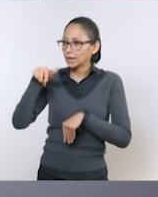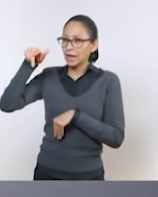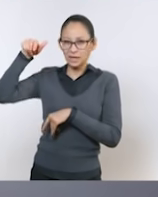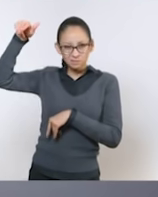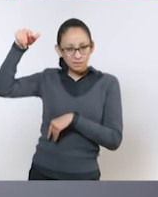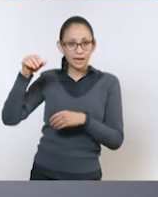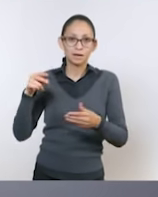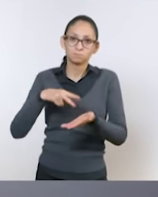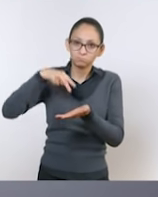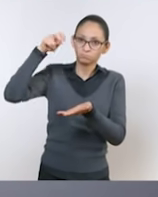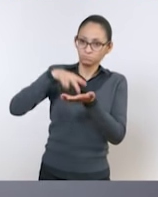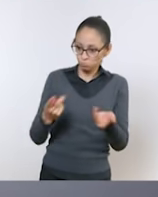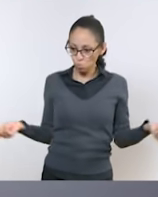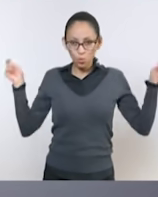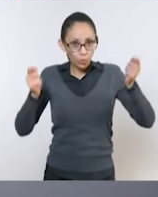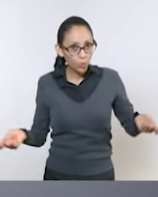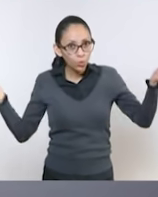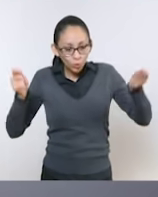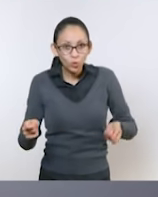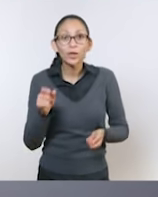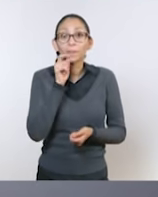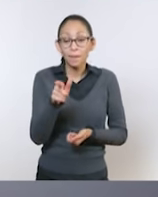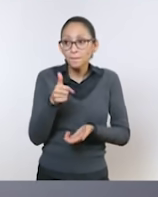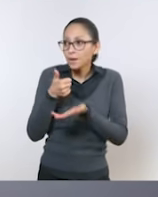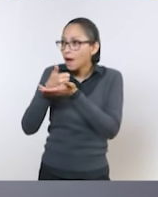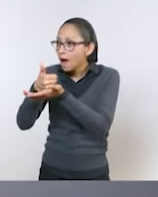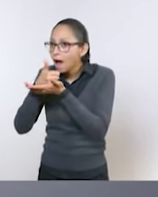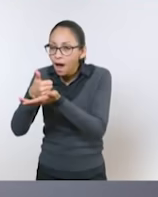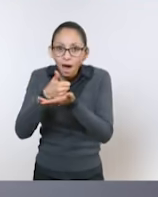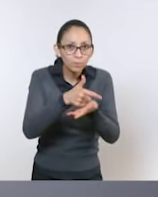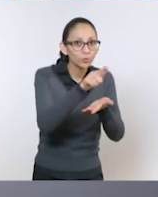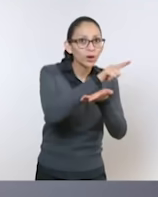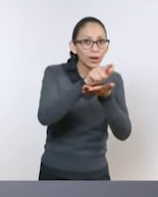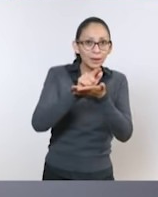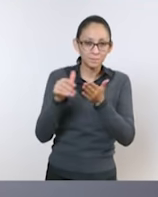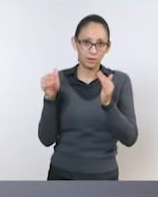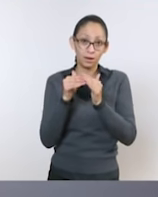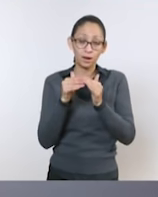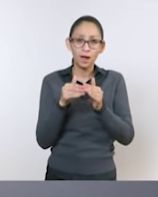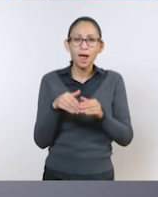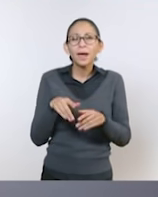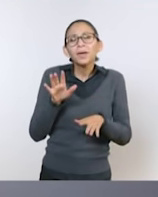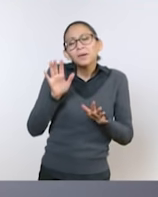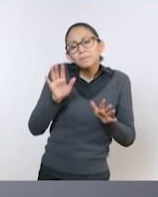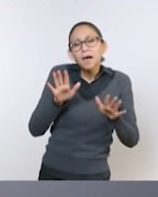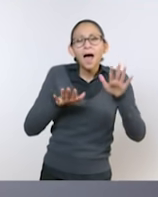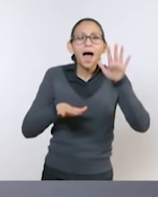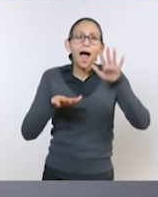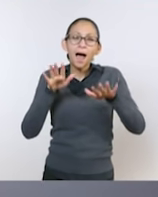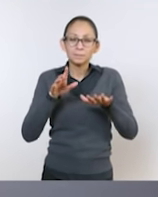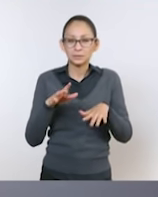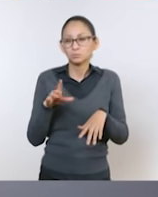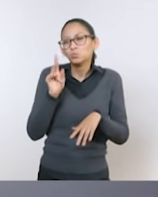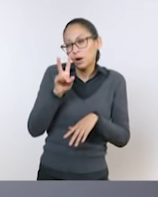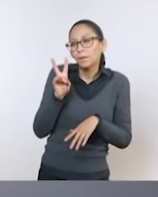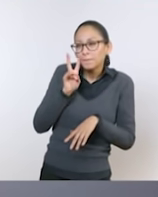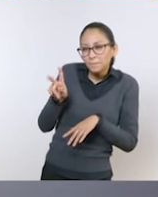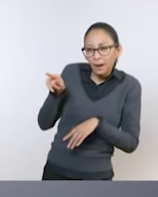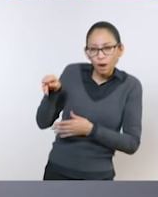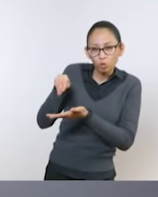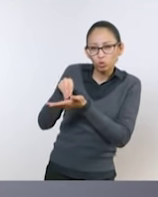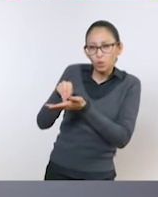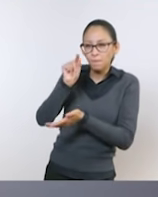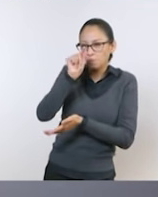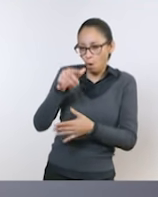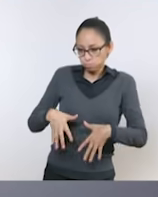momento para moverse, subir escaleras, saltar la cuerda, ayuda a las labores del hogar, y aunque todavía tiene un poquito